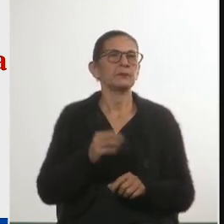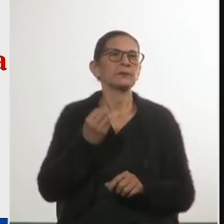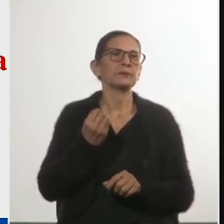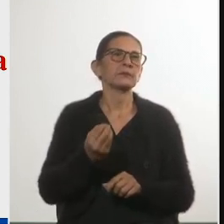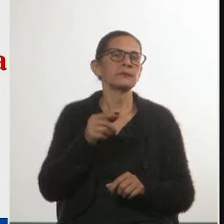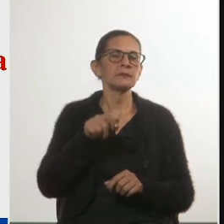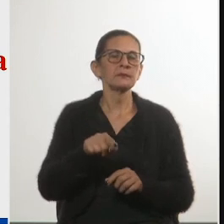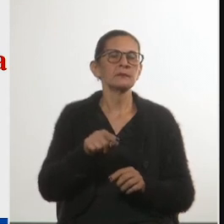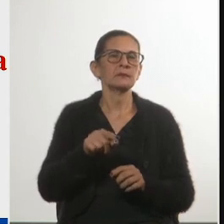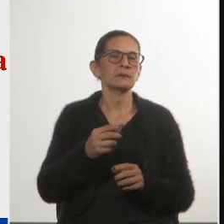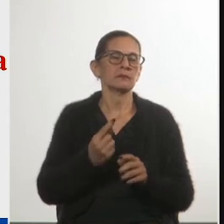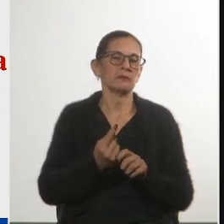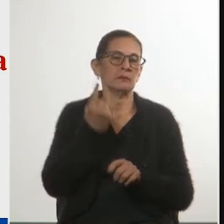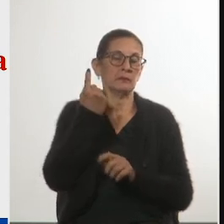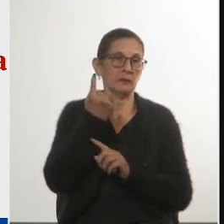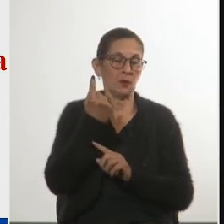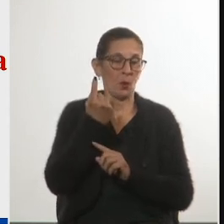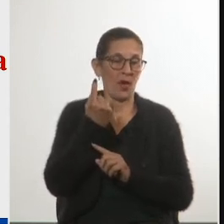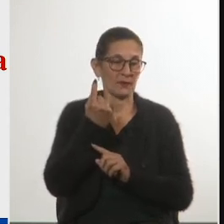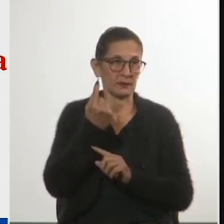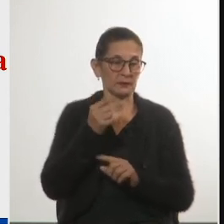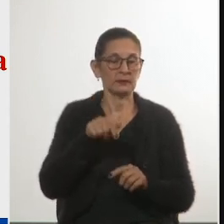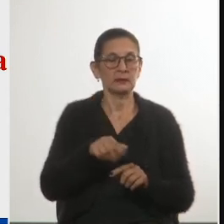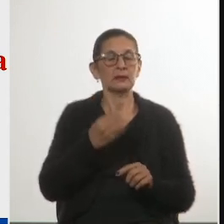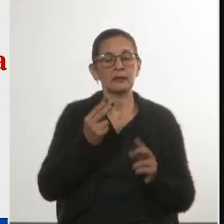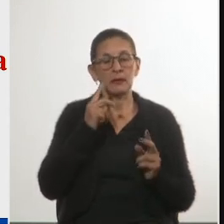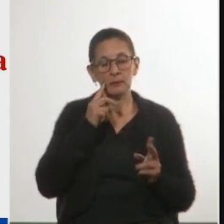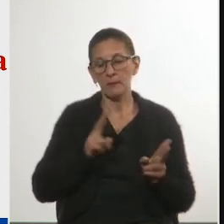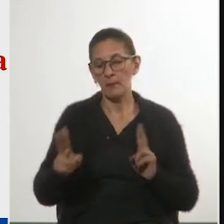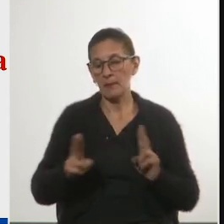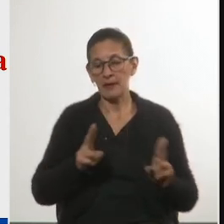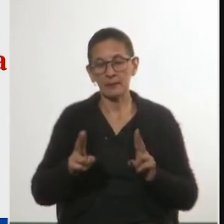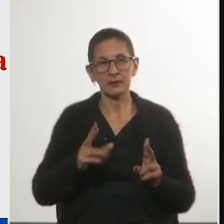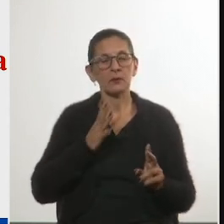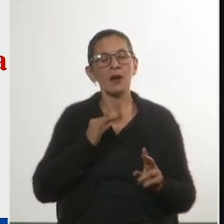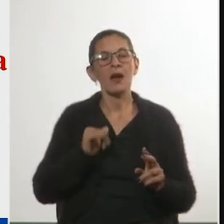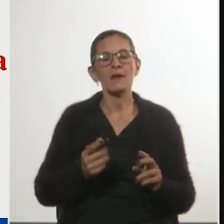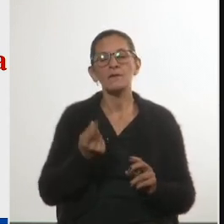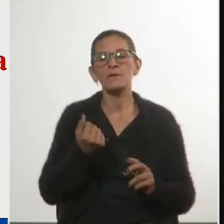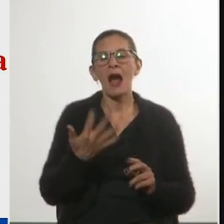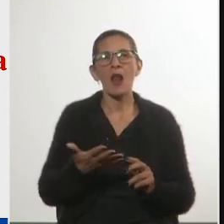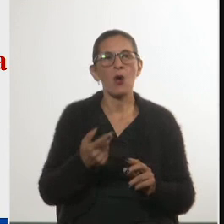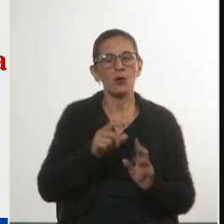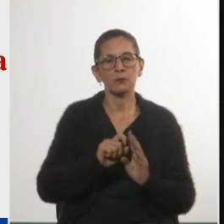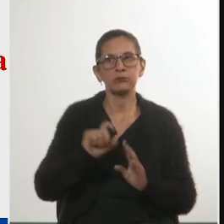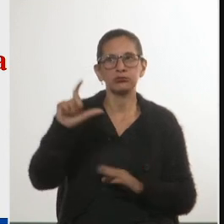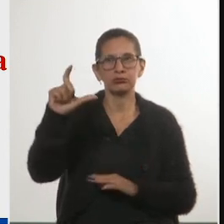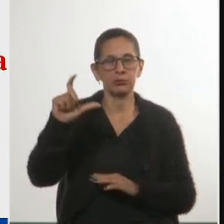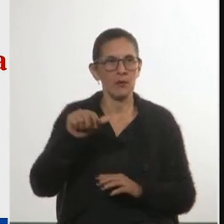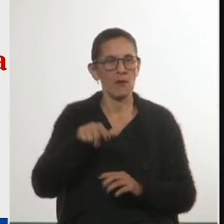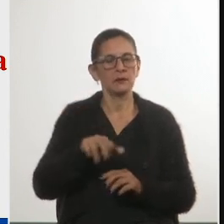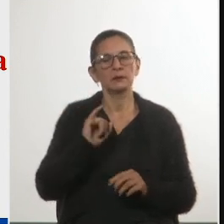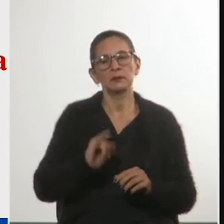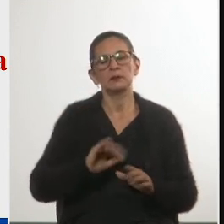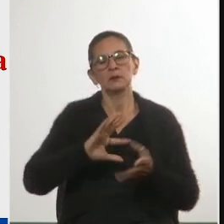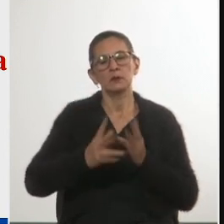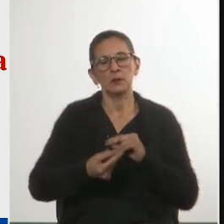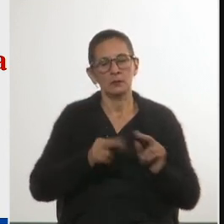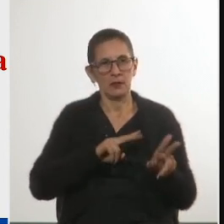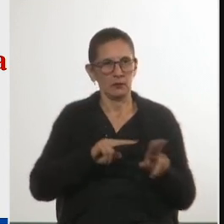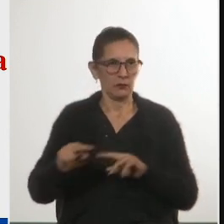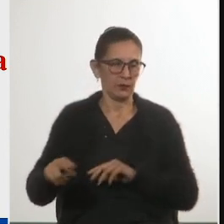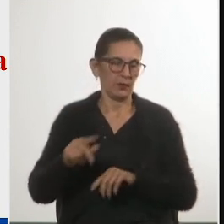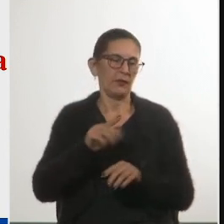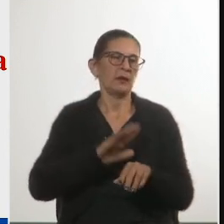otorgar dicha excepcionalidad una vez que los parámetros excedan los valores exigidos por la norma de una forma sostenida en el